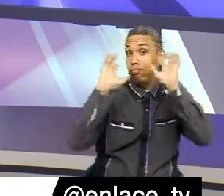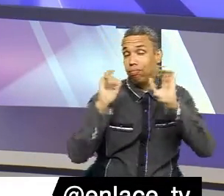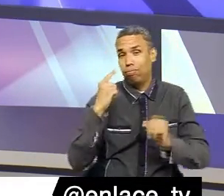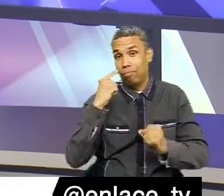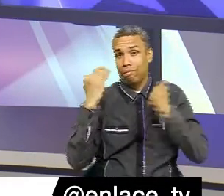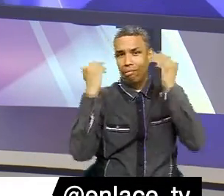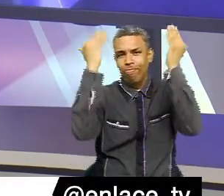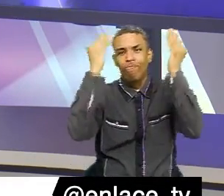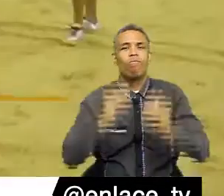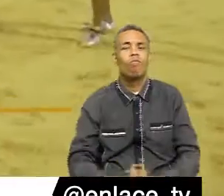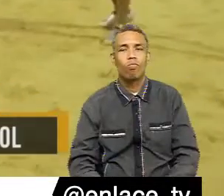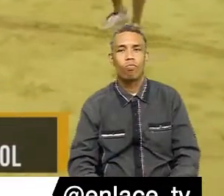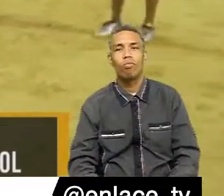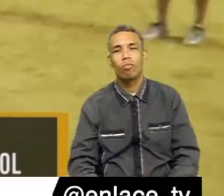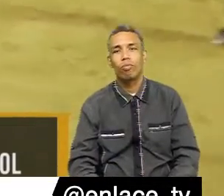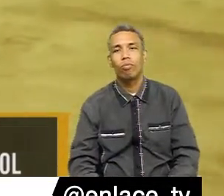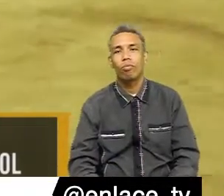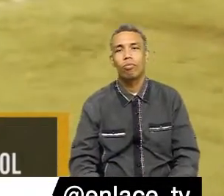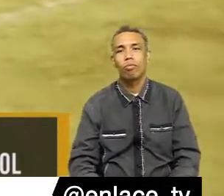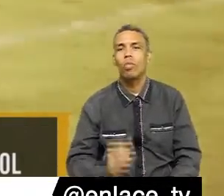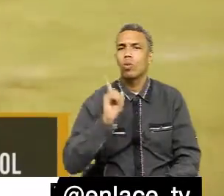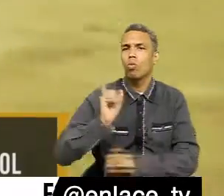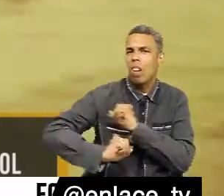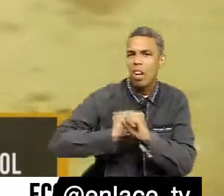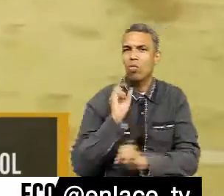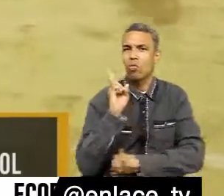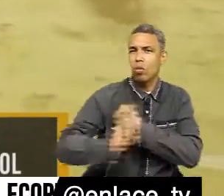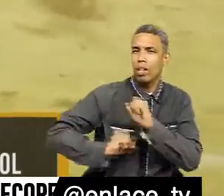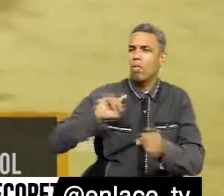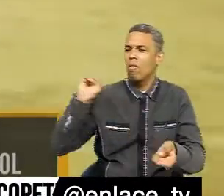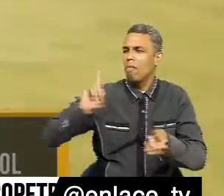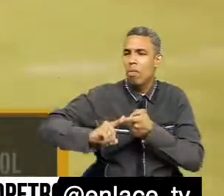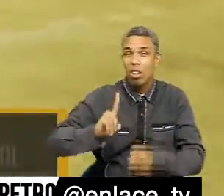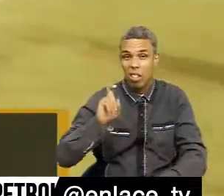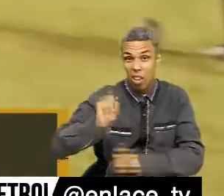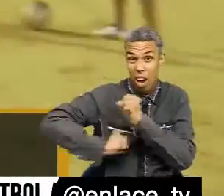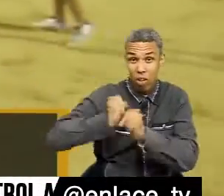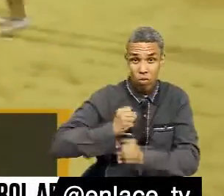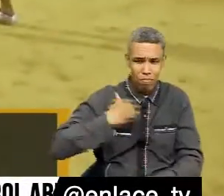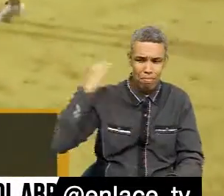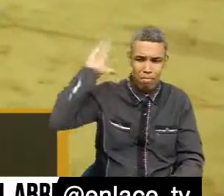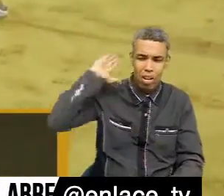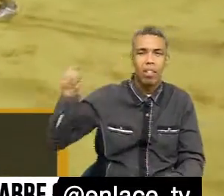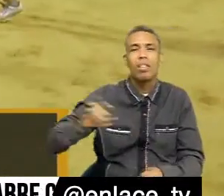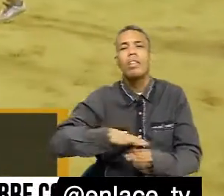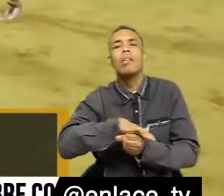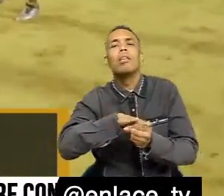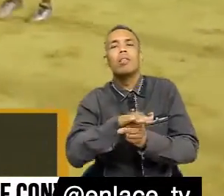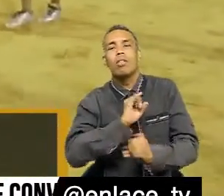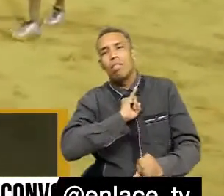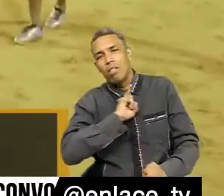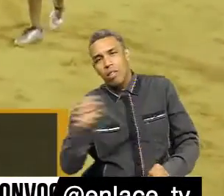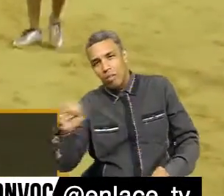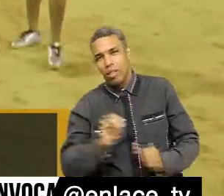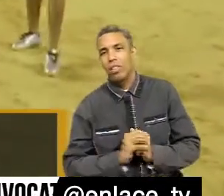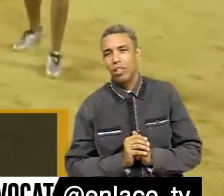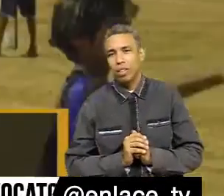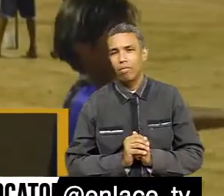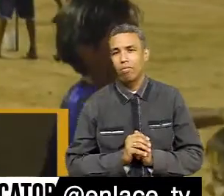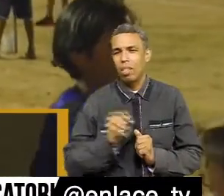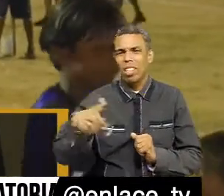municipales. Más de 6 años al servicio de esta comunidad hacen del Club de Fútbol de la Vereda de la Independencia uno de los favoritos de